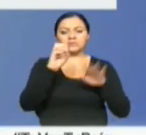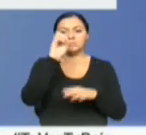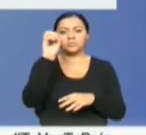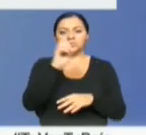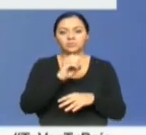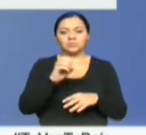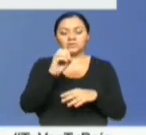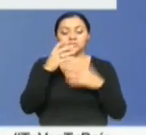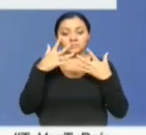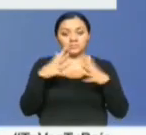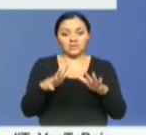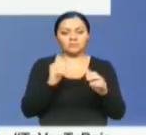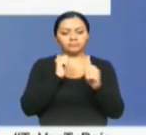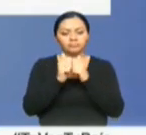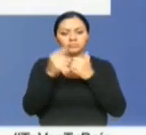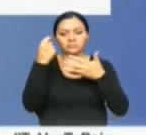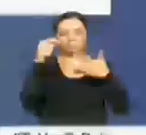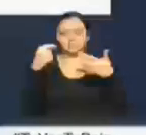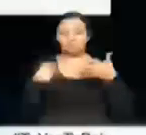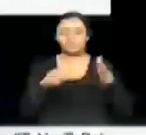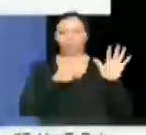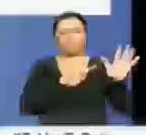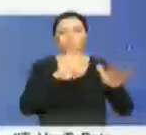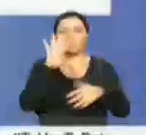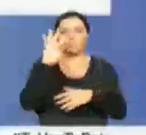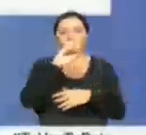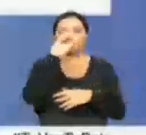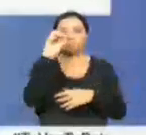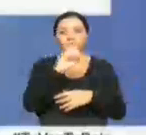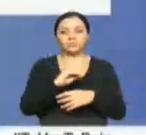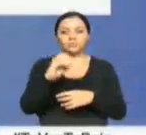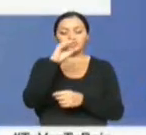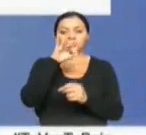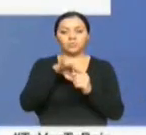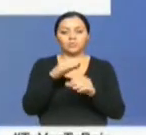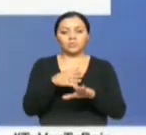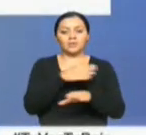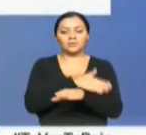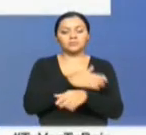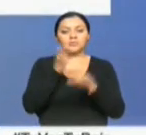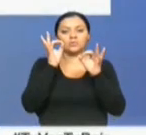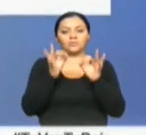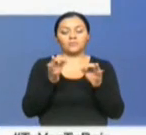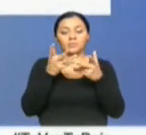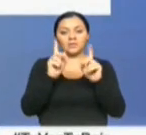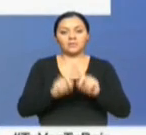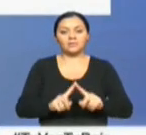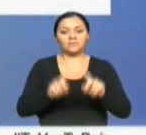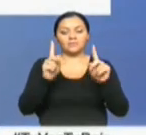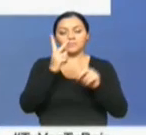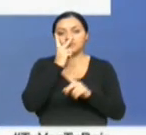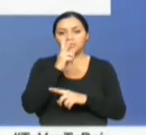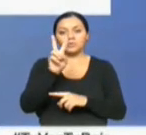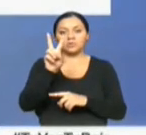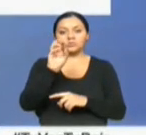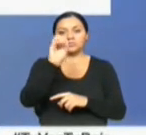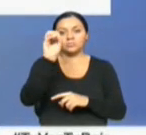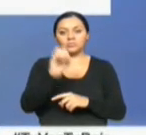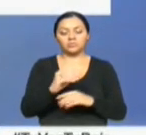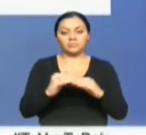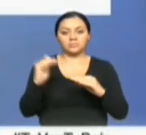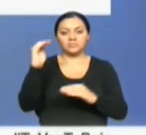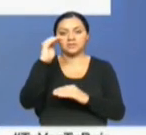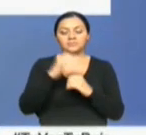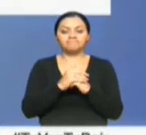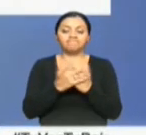y cuando ya se habían escrutado el 94% de los votos que confirmaban una diferencia de más de 2%. Lo